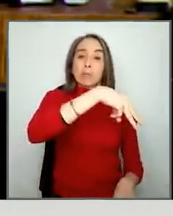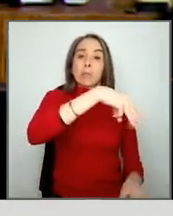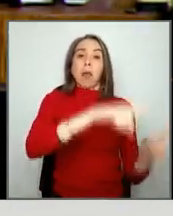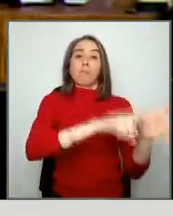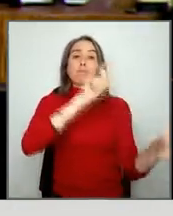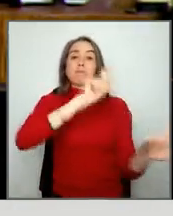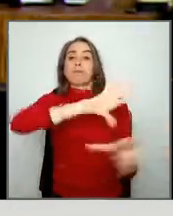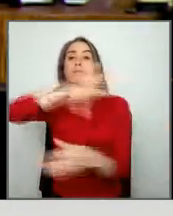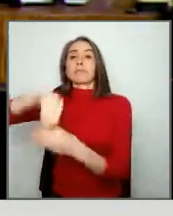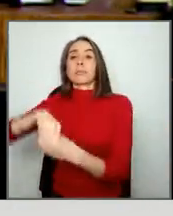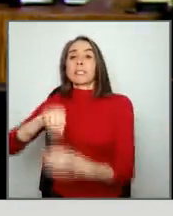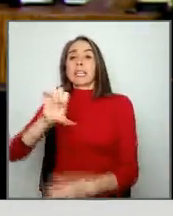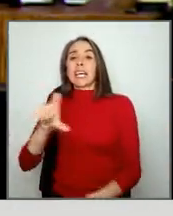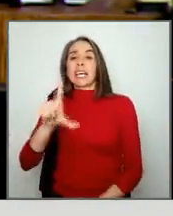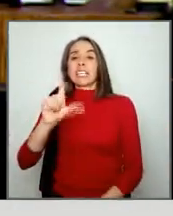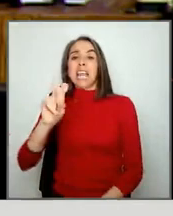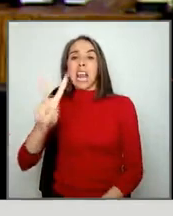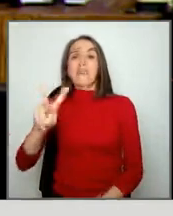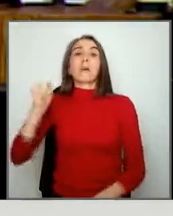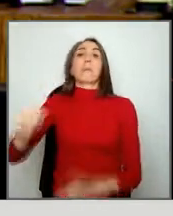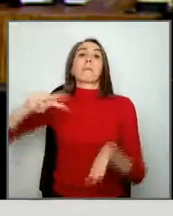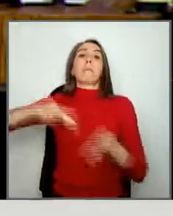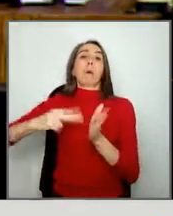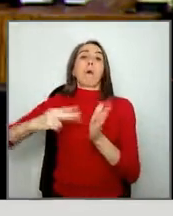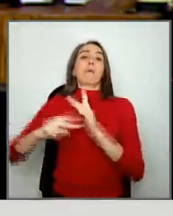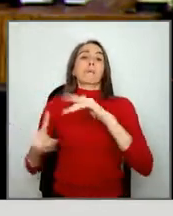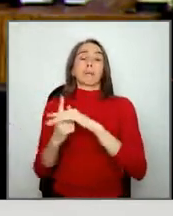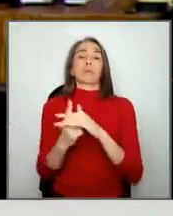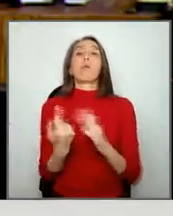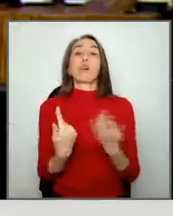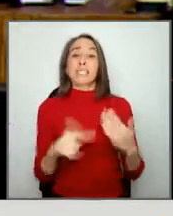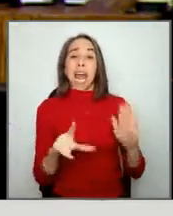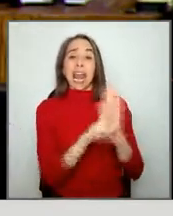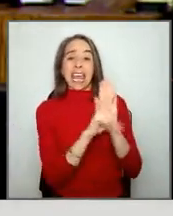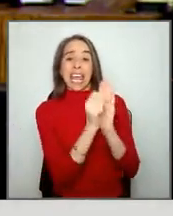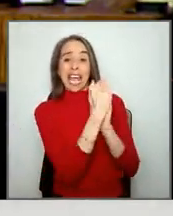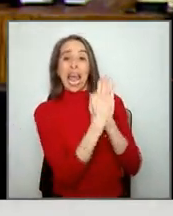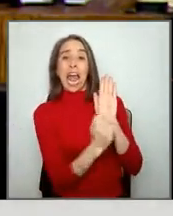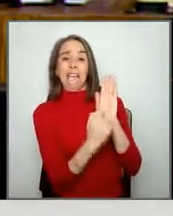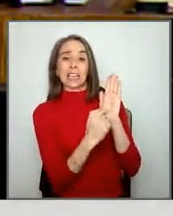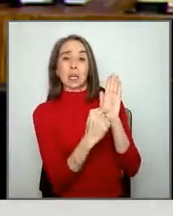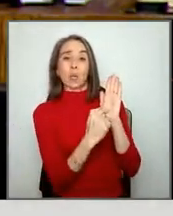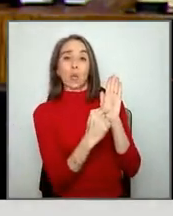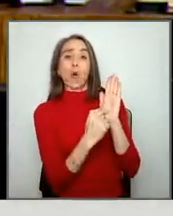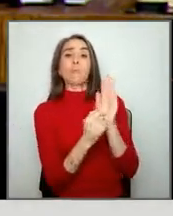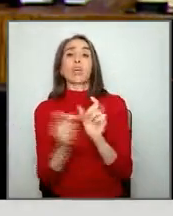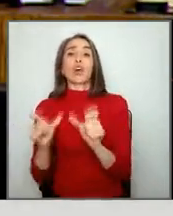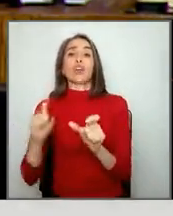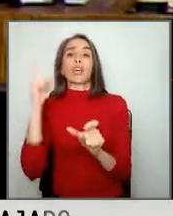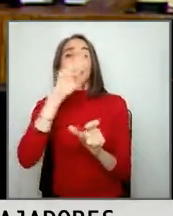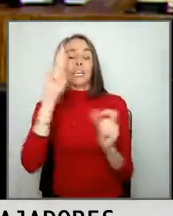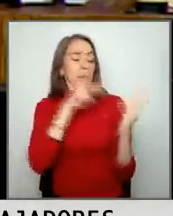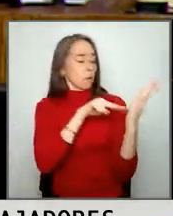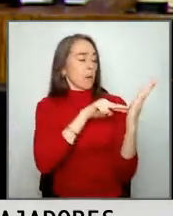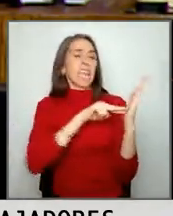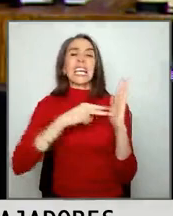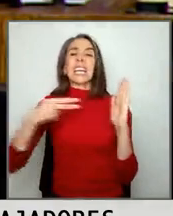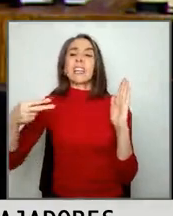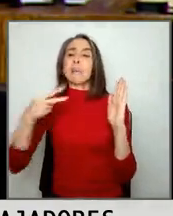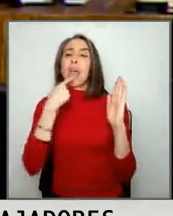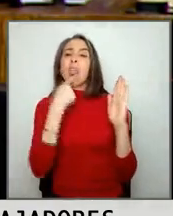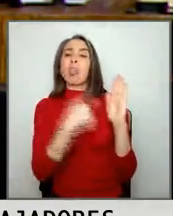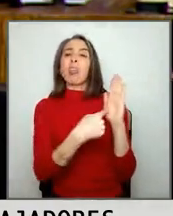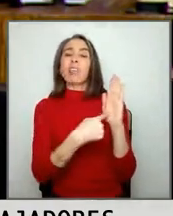y este problema dice razón con una interpretación que la contraloría desarrolla respecto a ciertos bonos